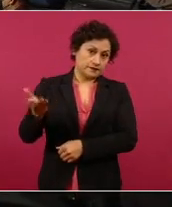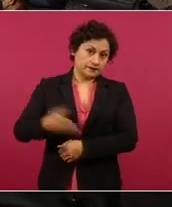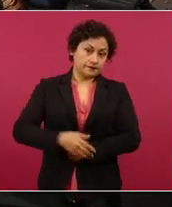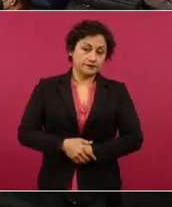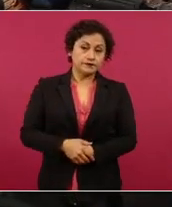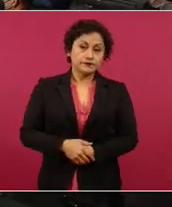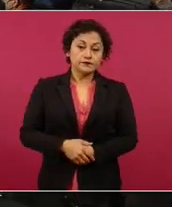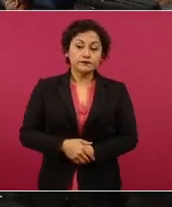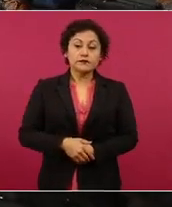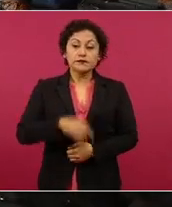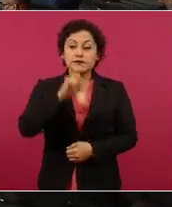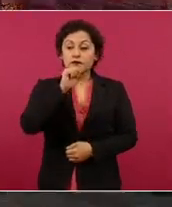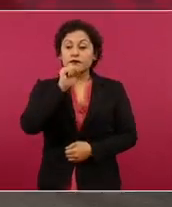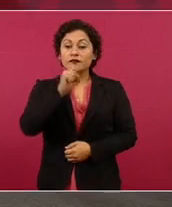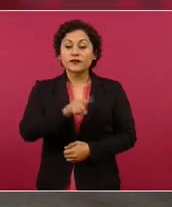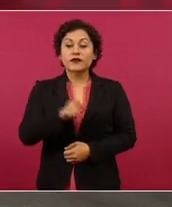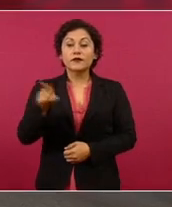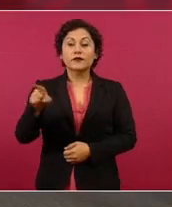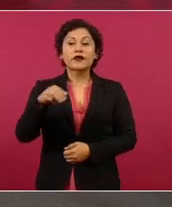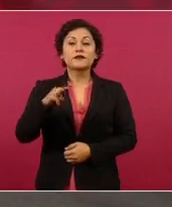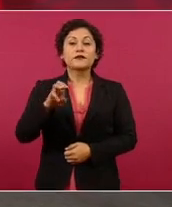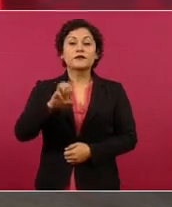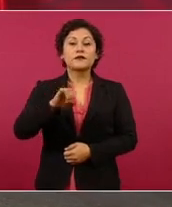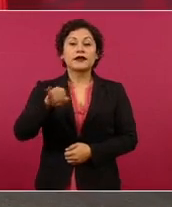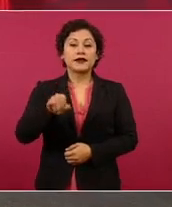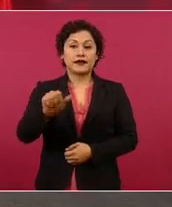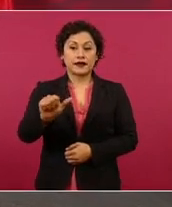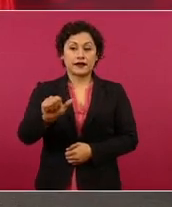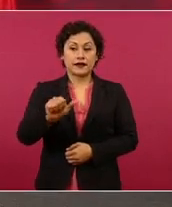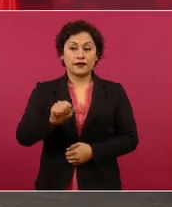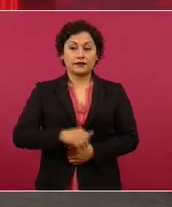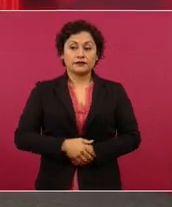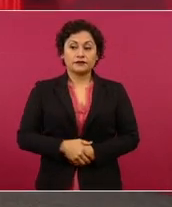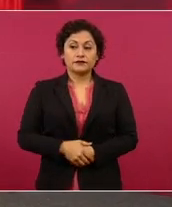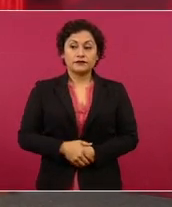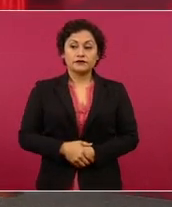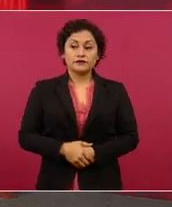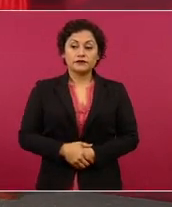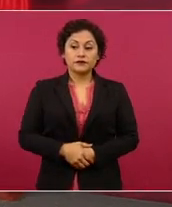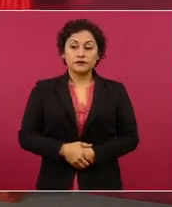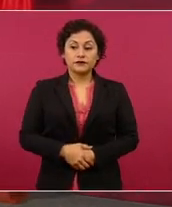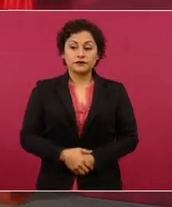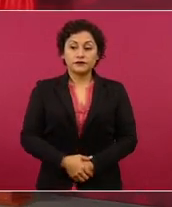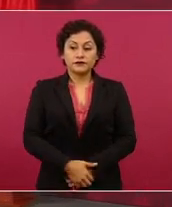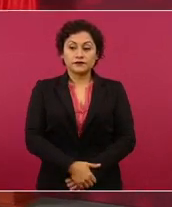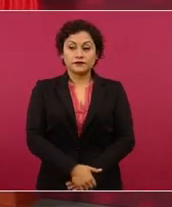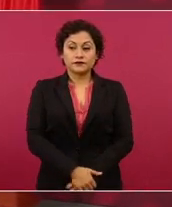y también a Ricardo Mejía. También